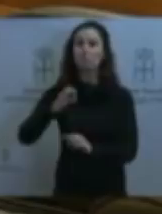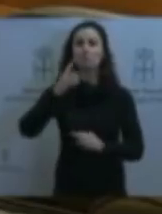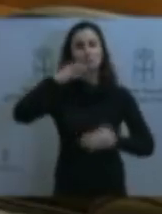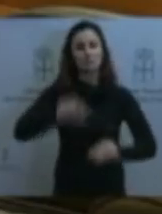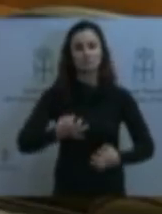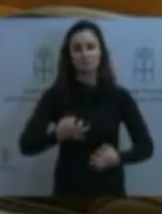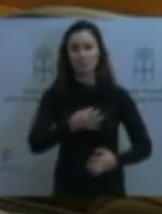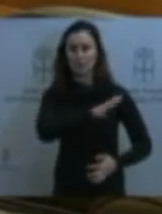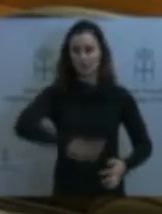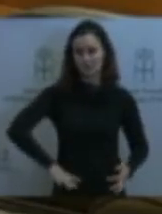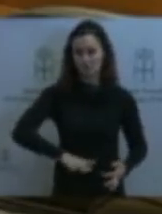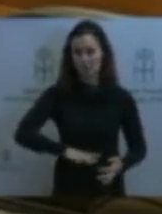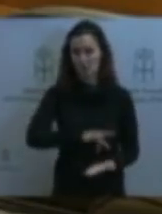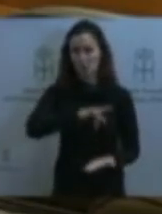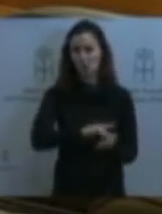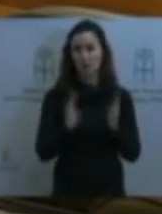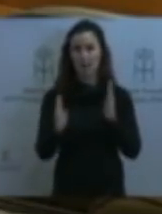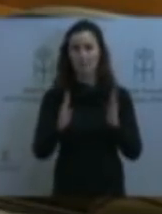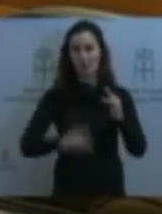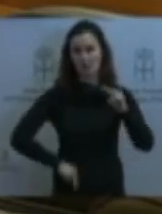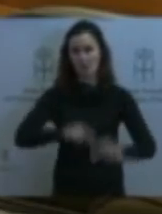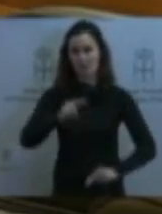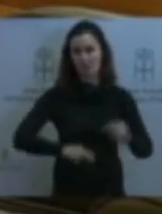obra. Bueno, pues...